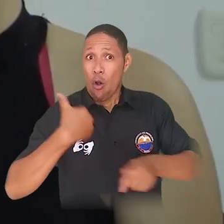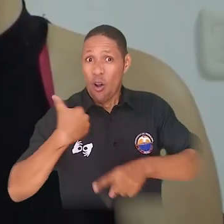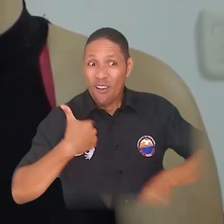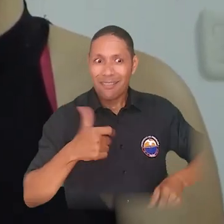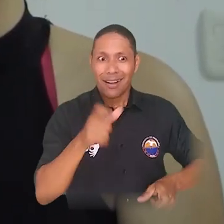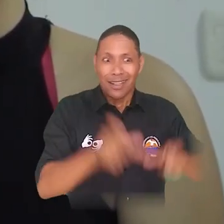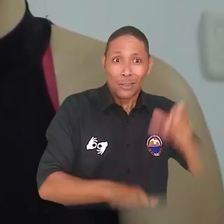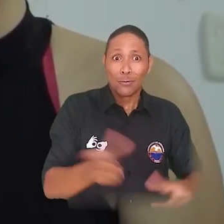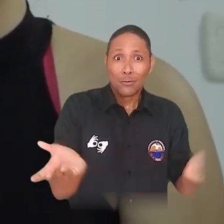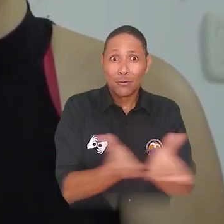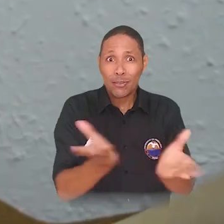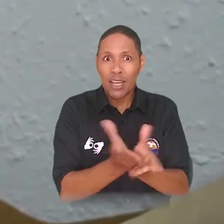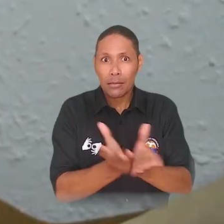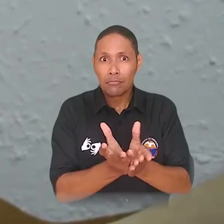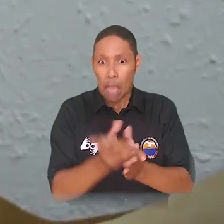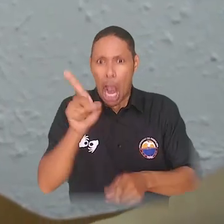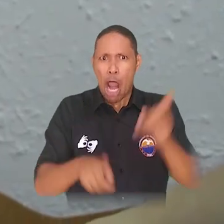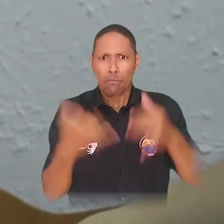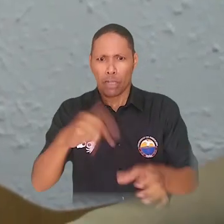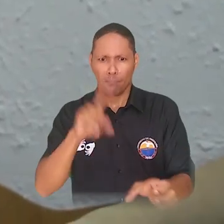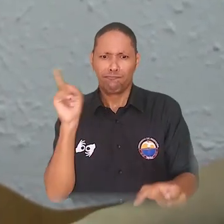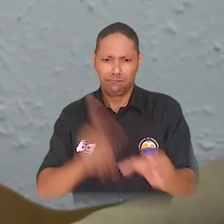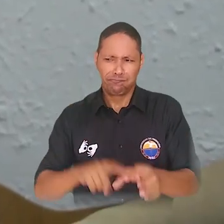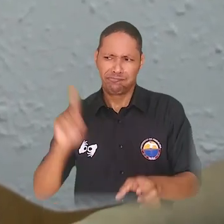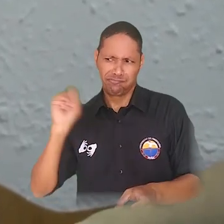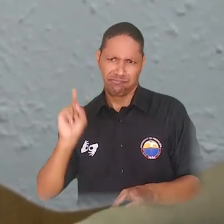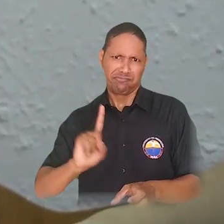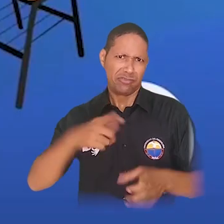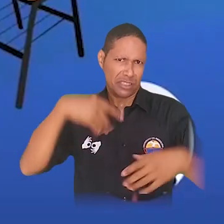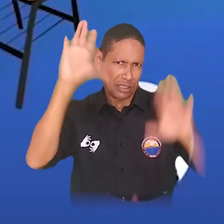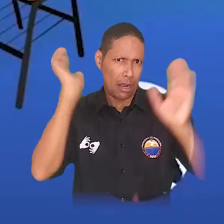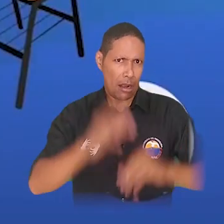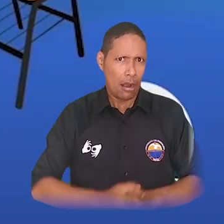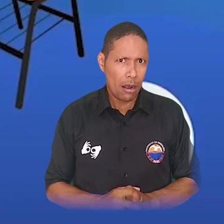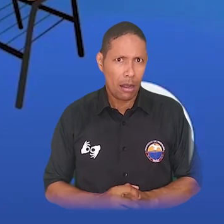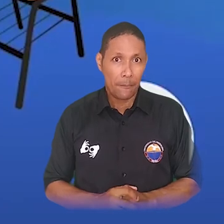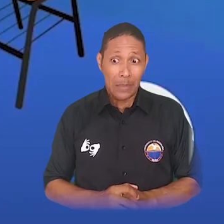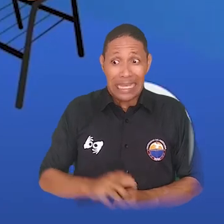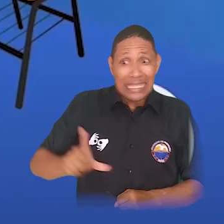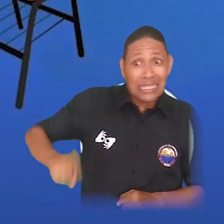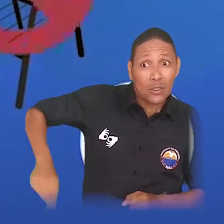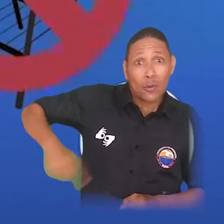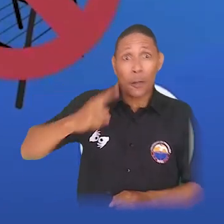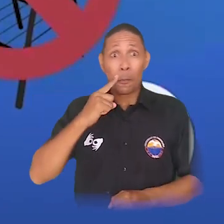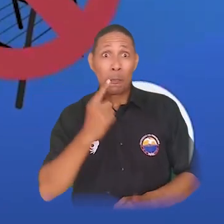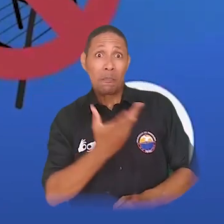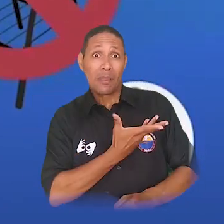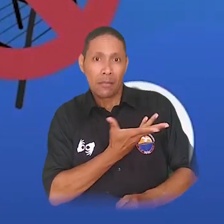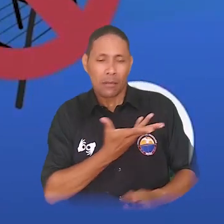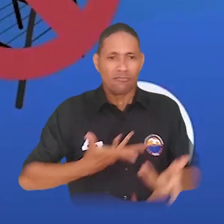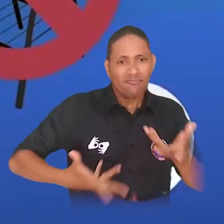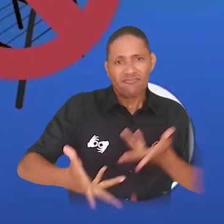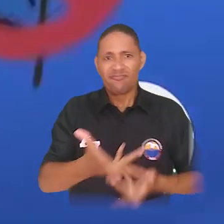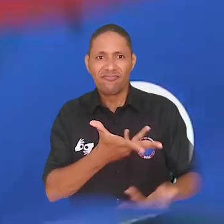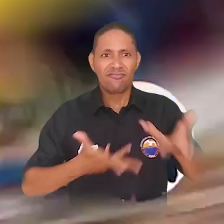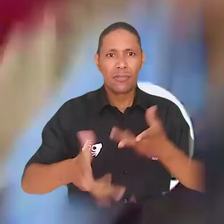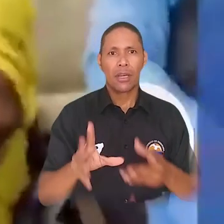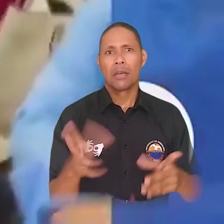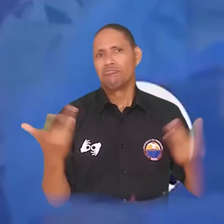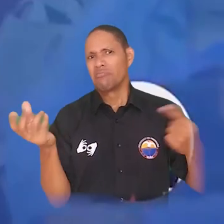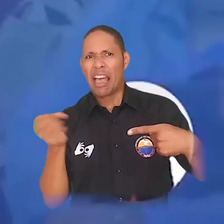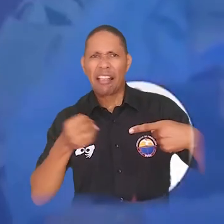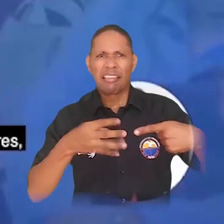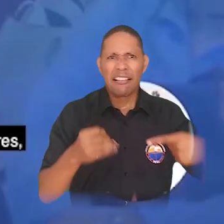jóvenes, nuevos estudiantes y aún también los que ya están ahí en la universidad. La Escuela de Padres tiene una dinámica integral por medio de